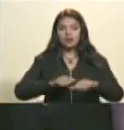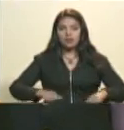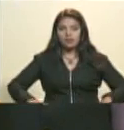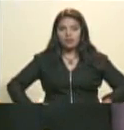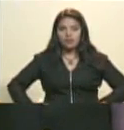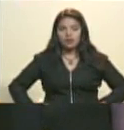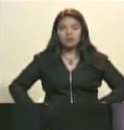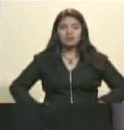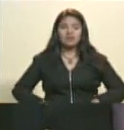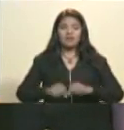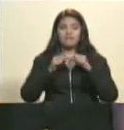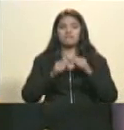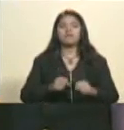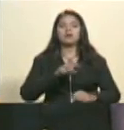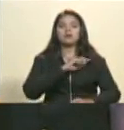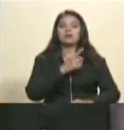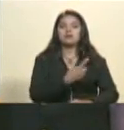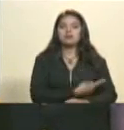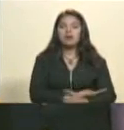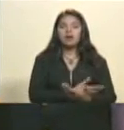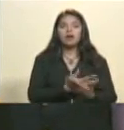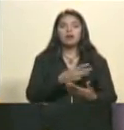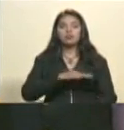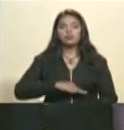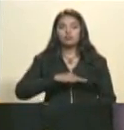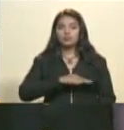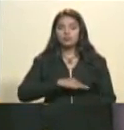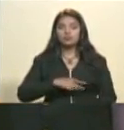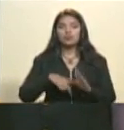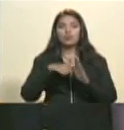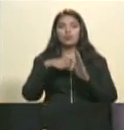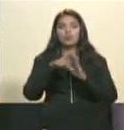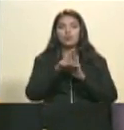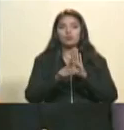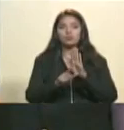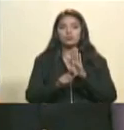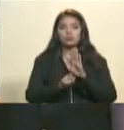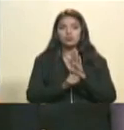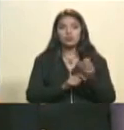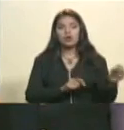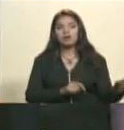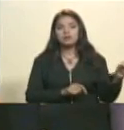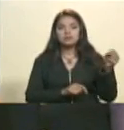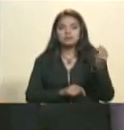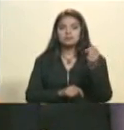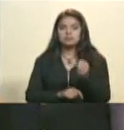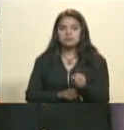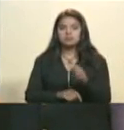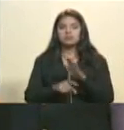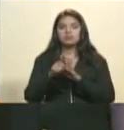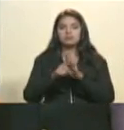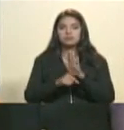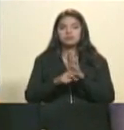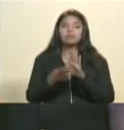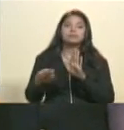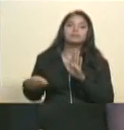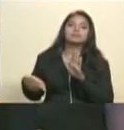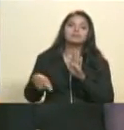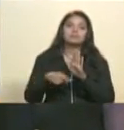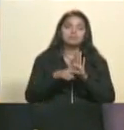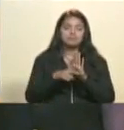se aferra más que nunca a su misión constitucionalmente asignada. Ratifica